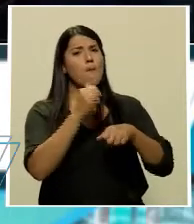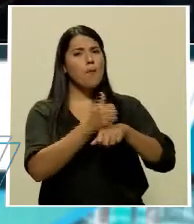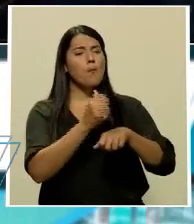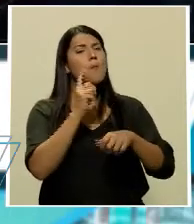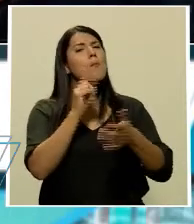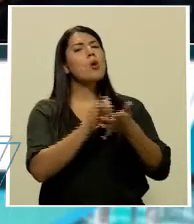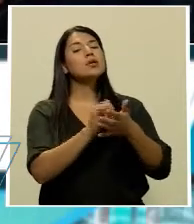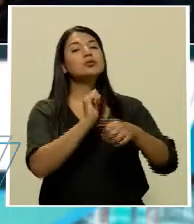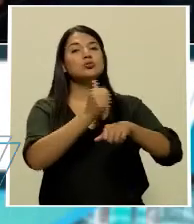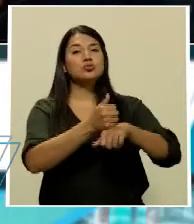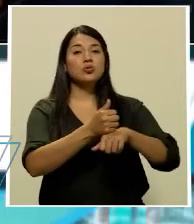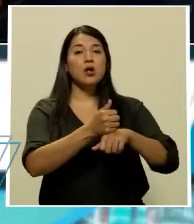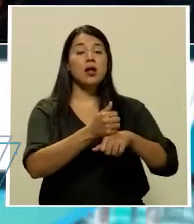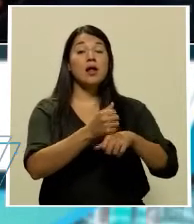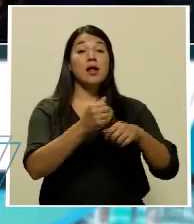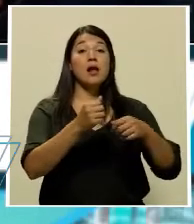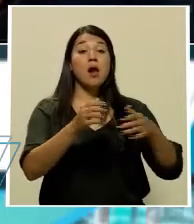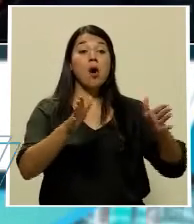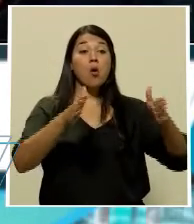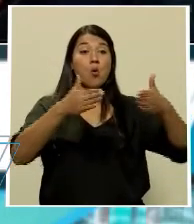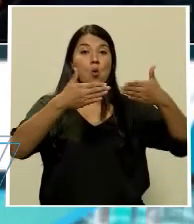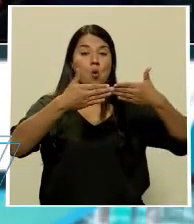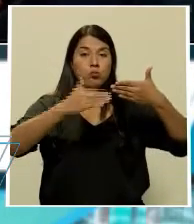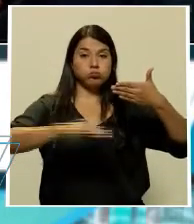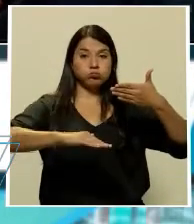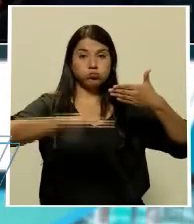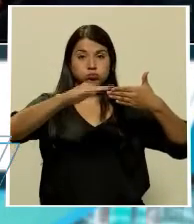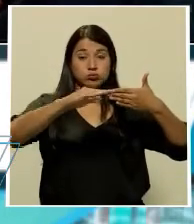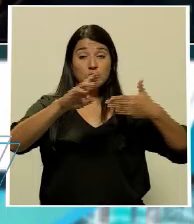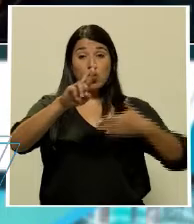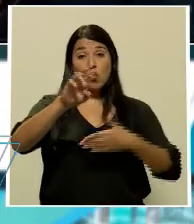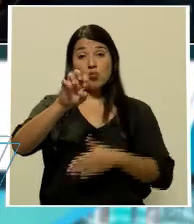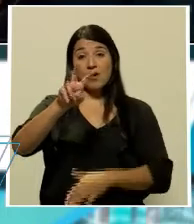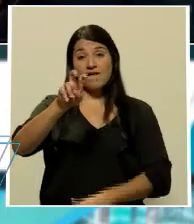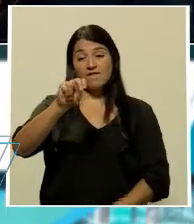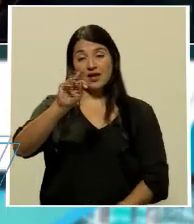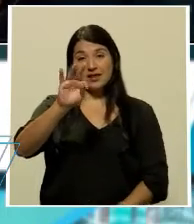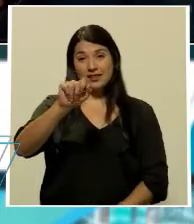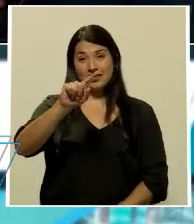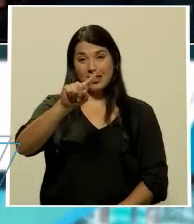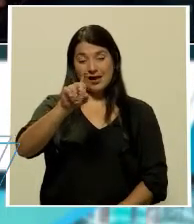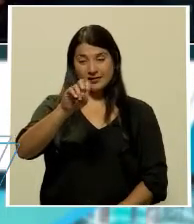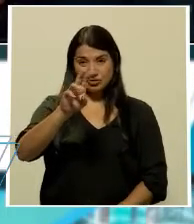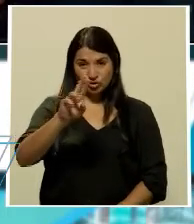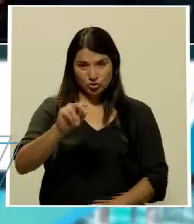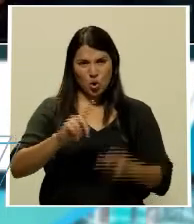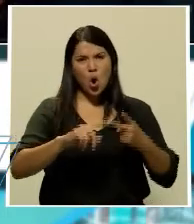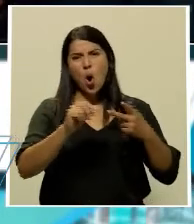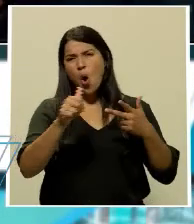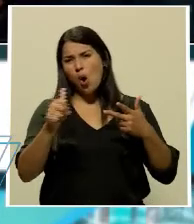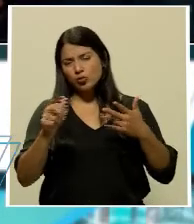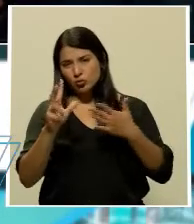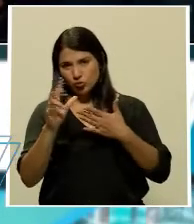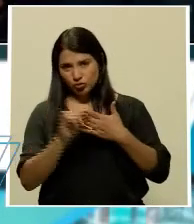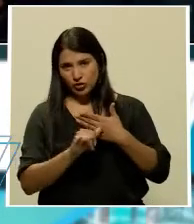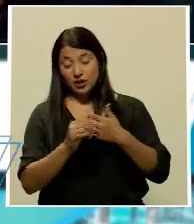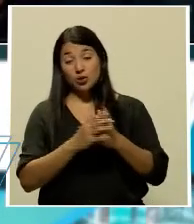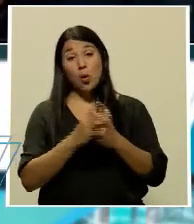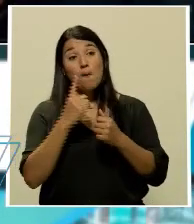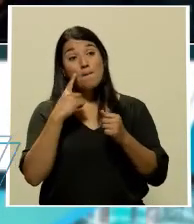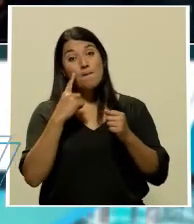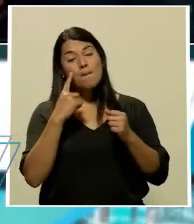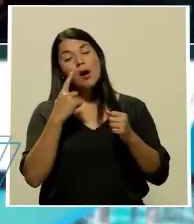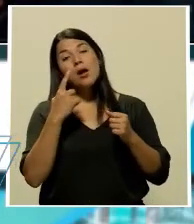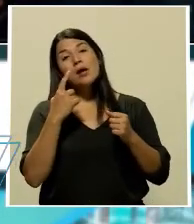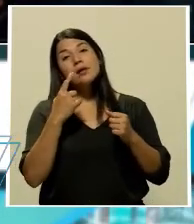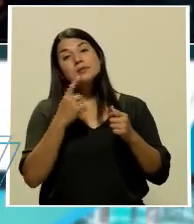Reventazón y otros. Hubo un impulso muy fuerte de decir la sostenibilidad eléctrica